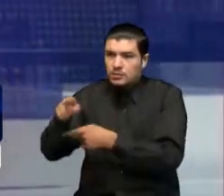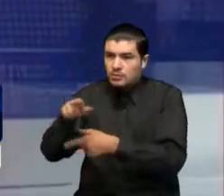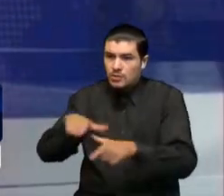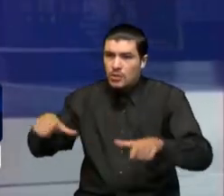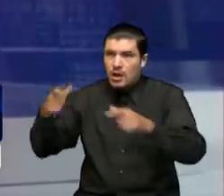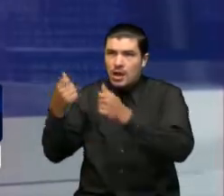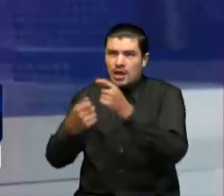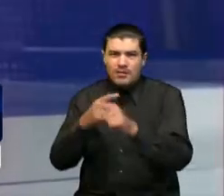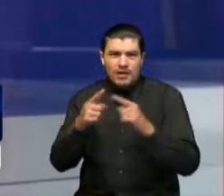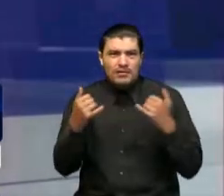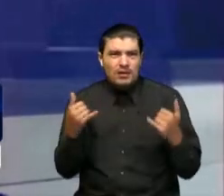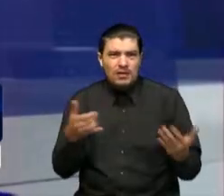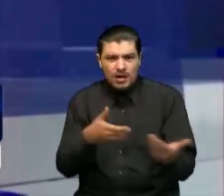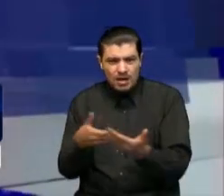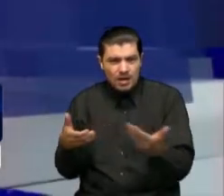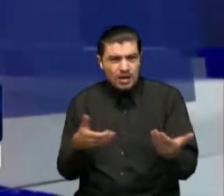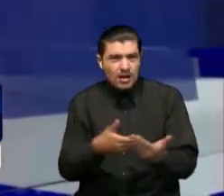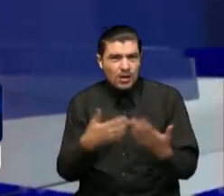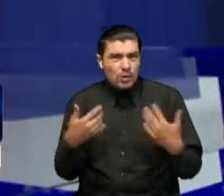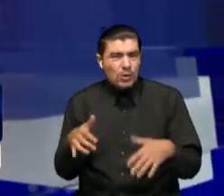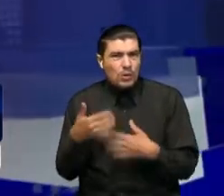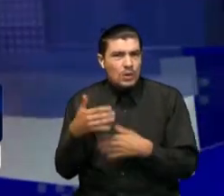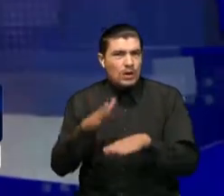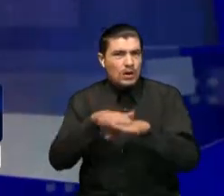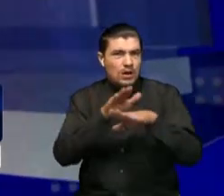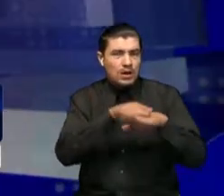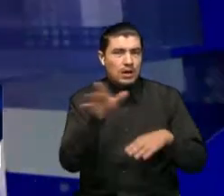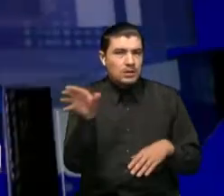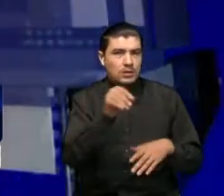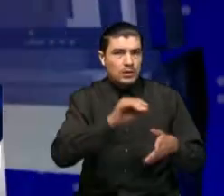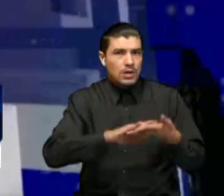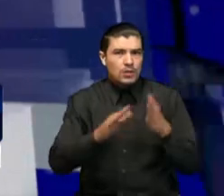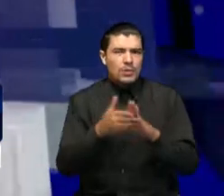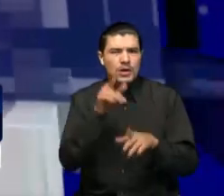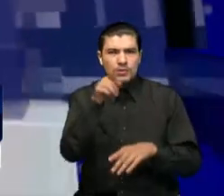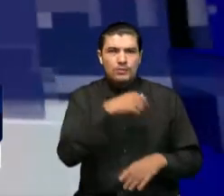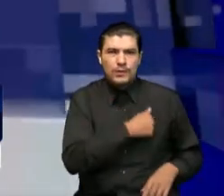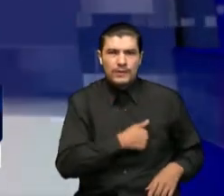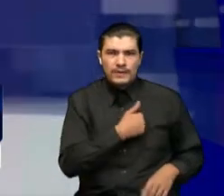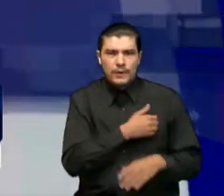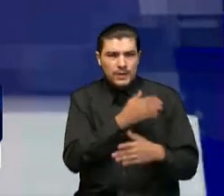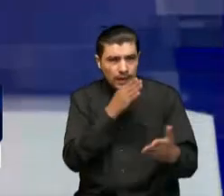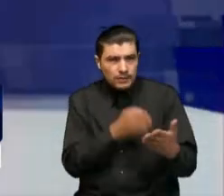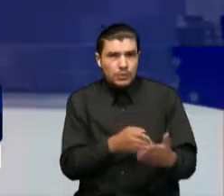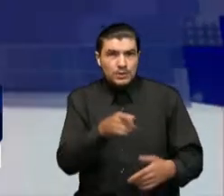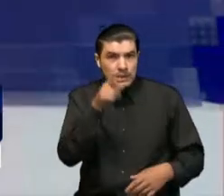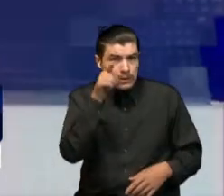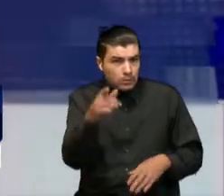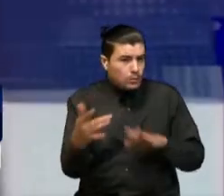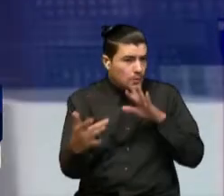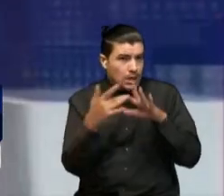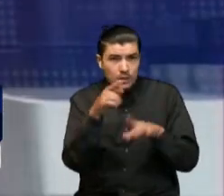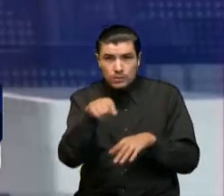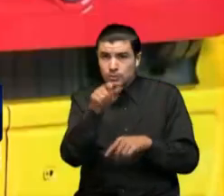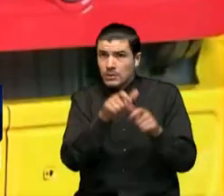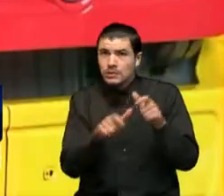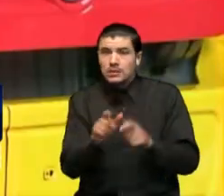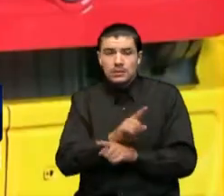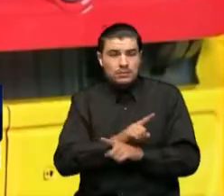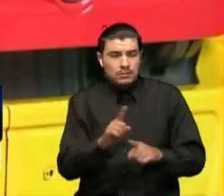floridablanca exhorta a la comunidad para que denuncia a estos estafadores de tener contacto con